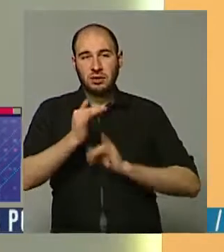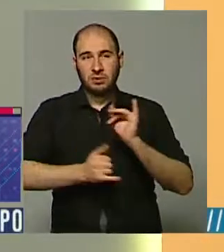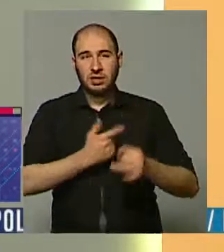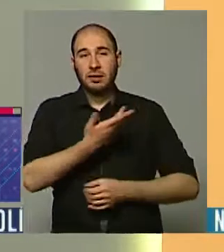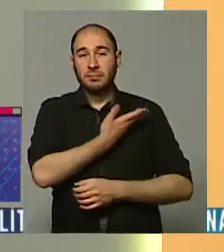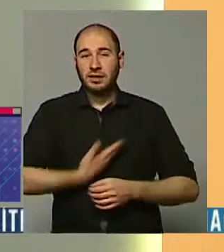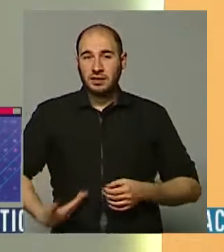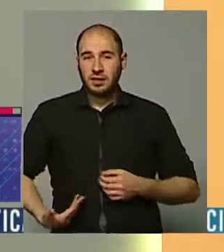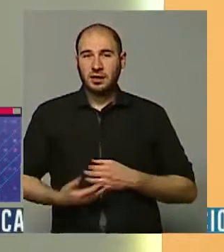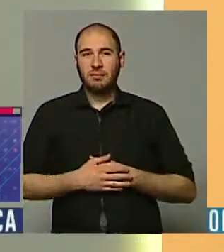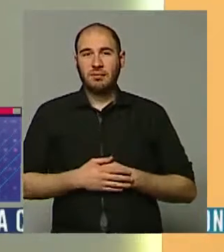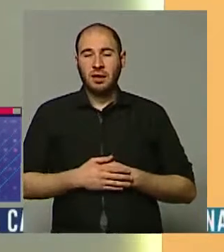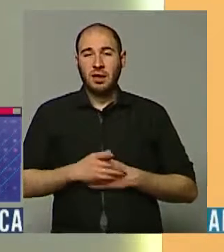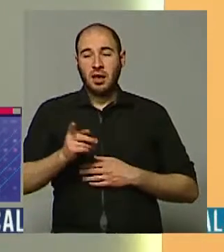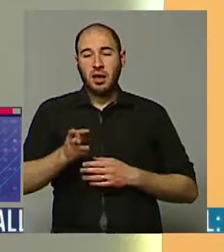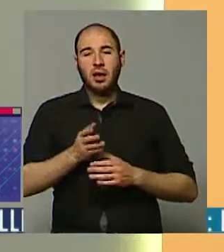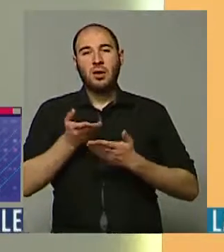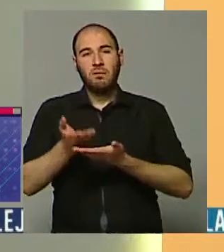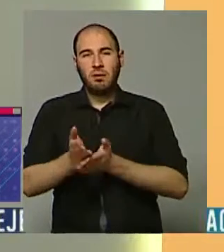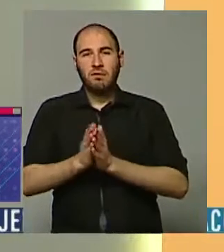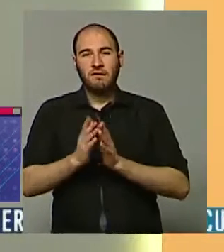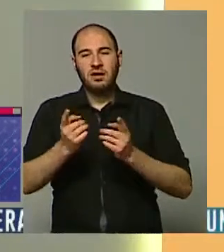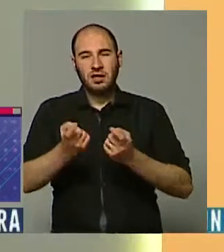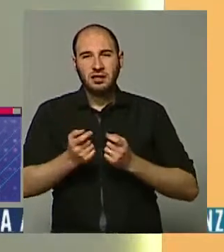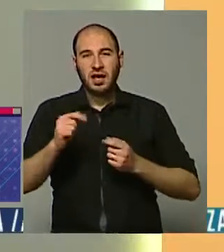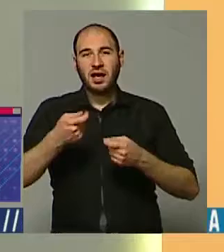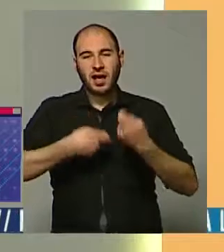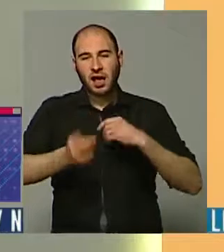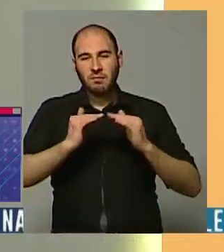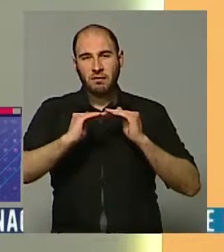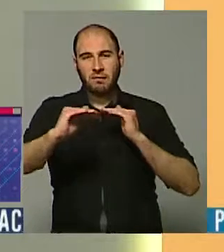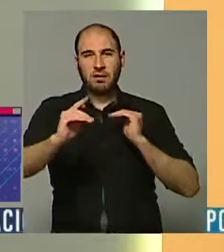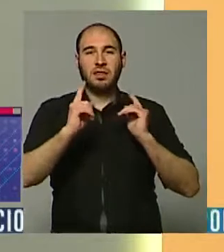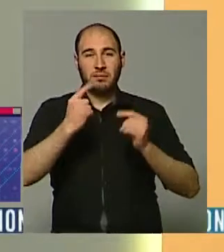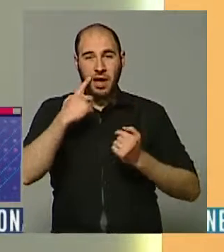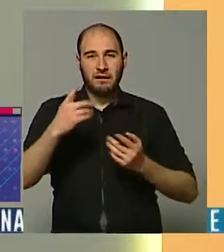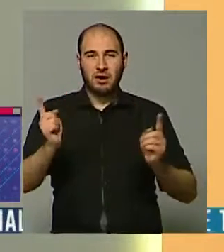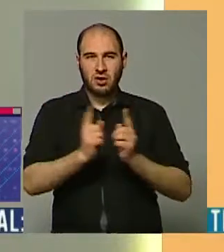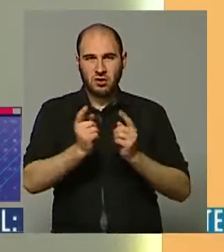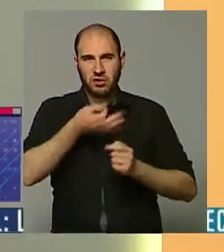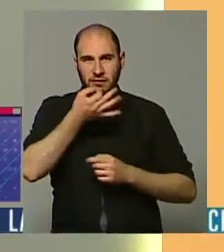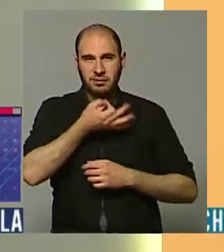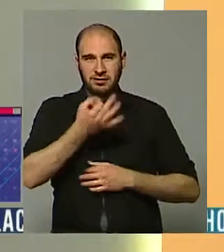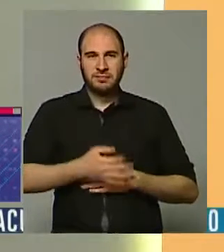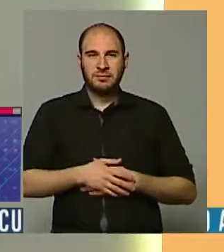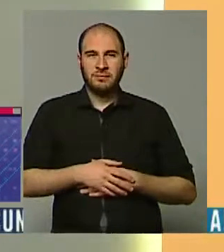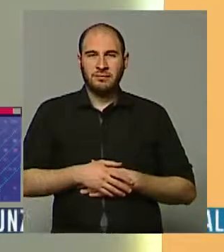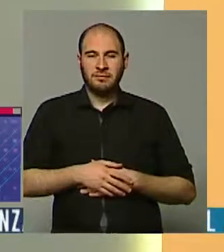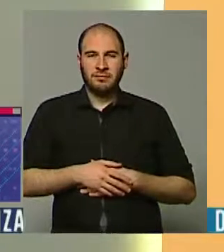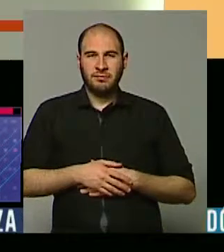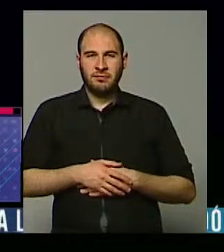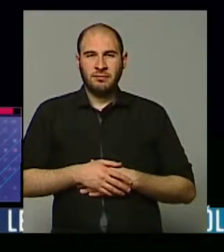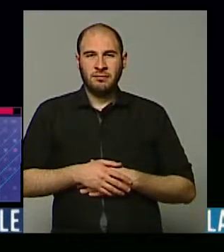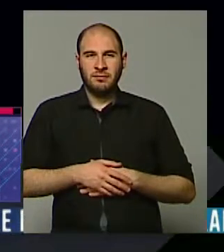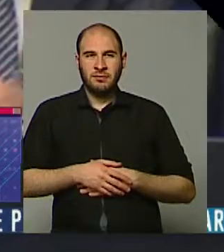el presidente le transmitió la necesidad de mantener el tipo de cambio, entre otras cosas. Vemos parte de esta conferencia de prensa.